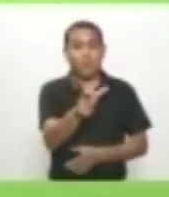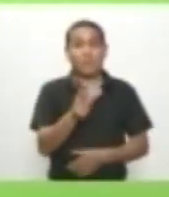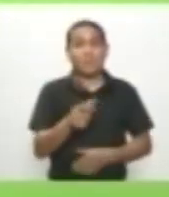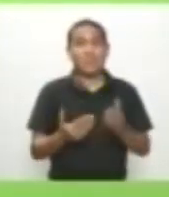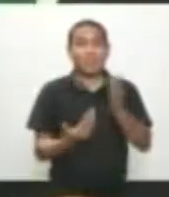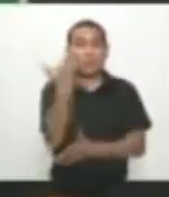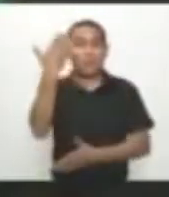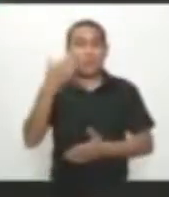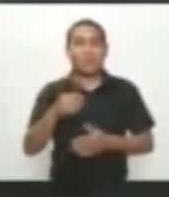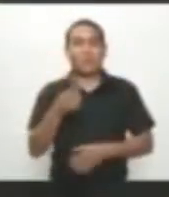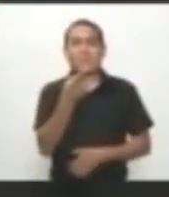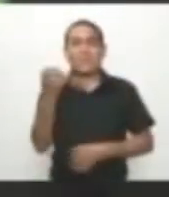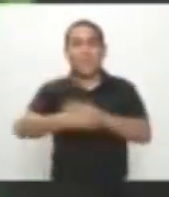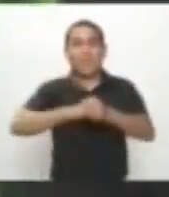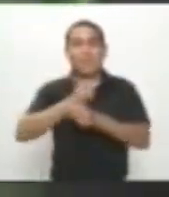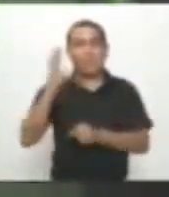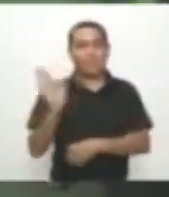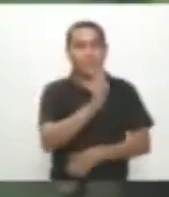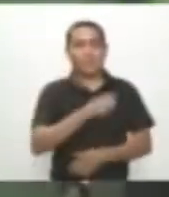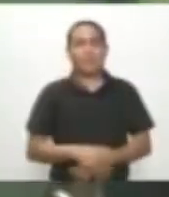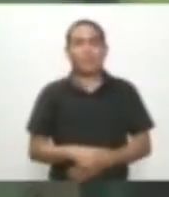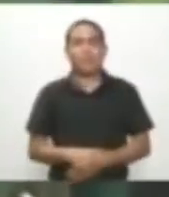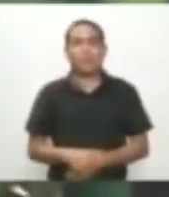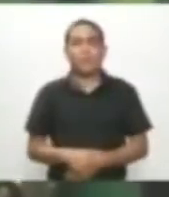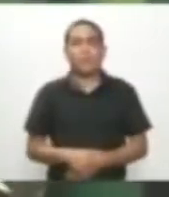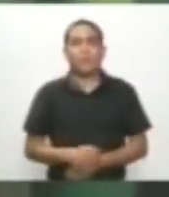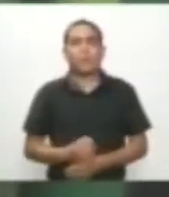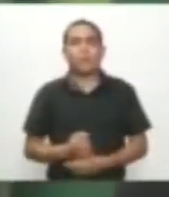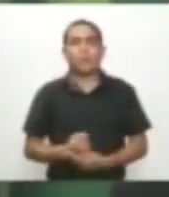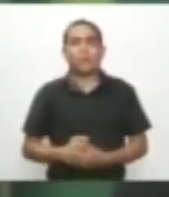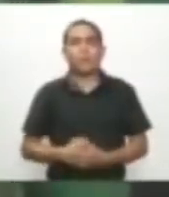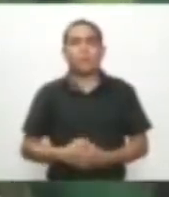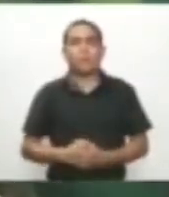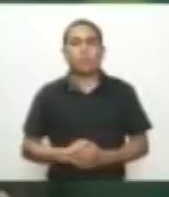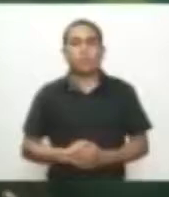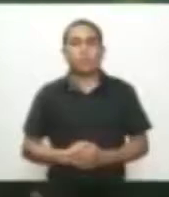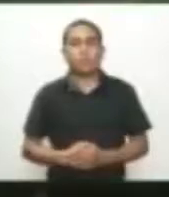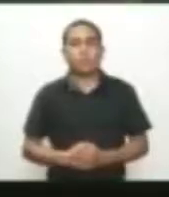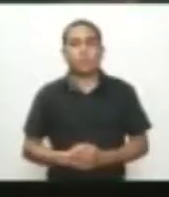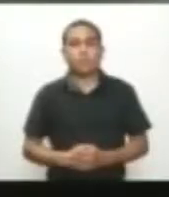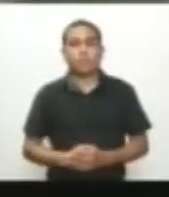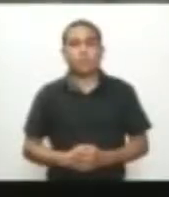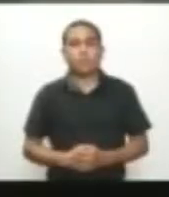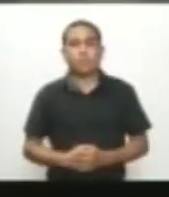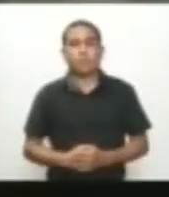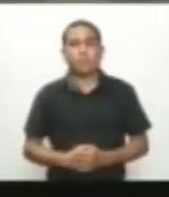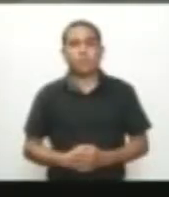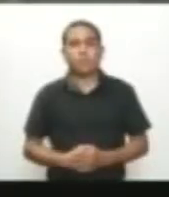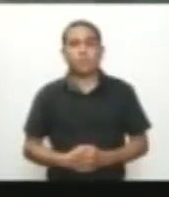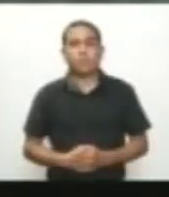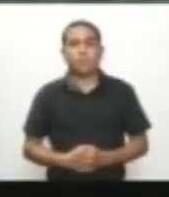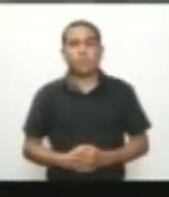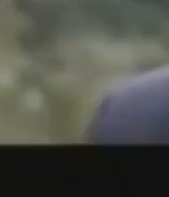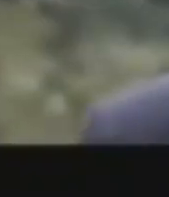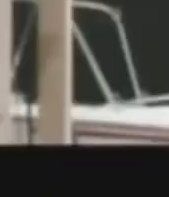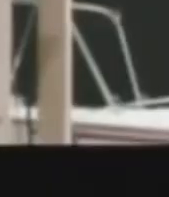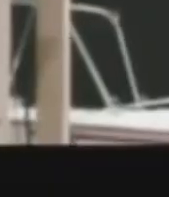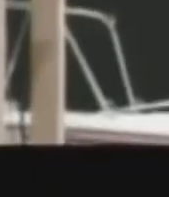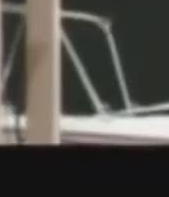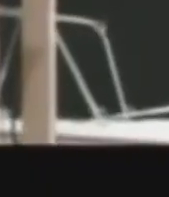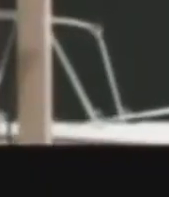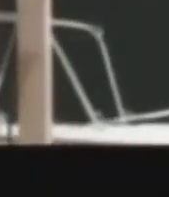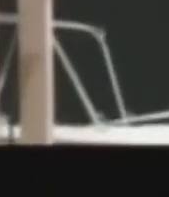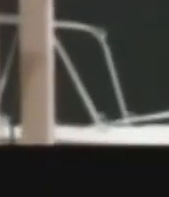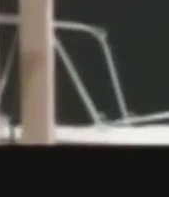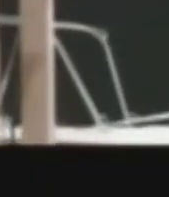contigo. Ay, que me quiero quedar 100 años contigo. Que